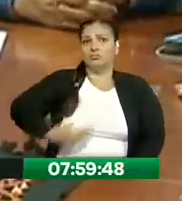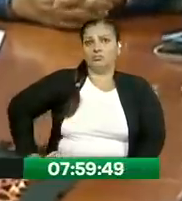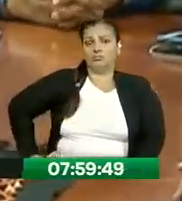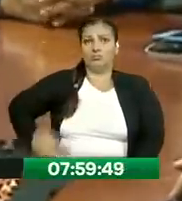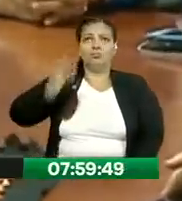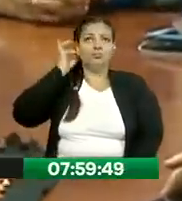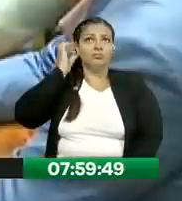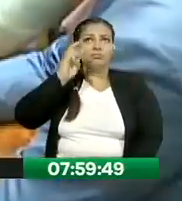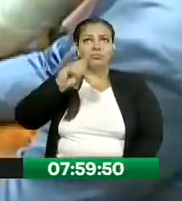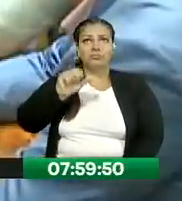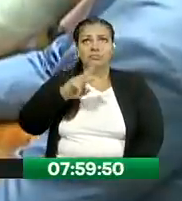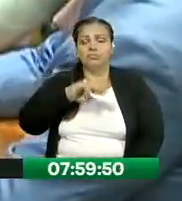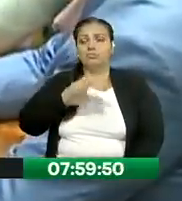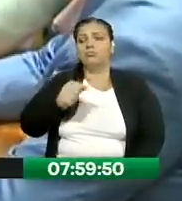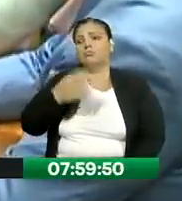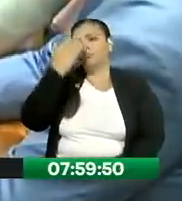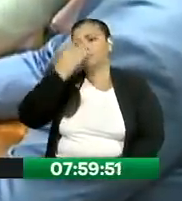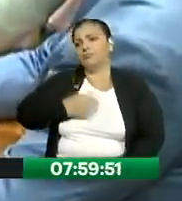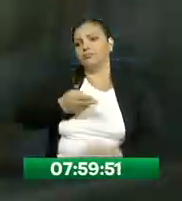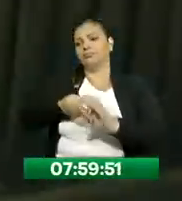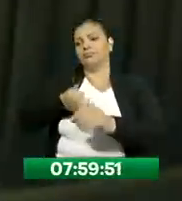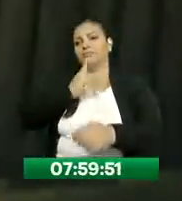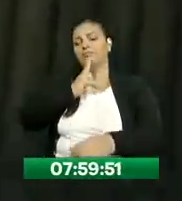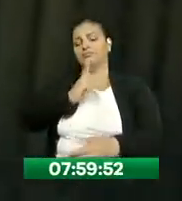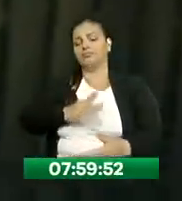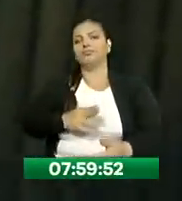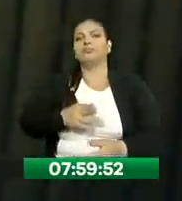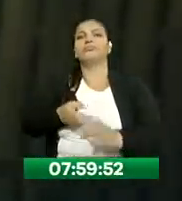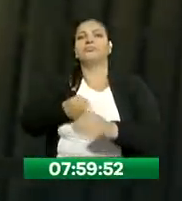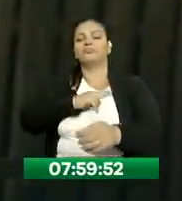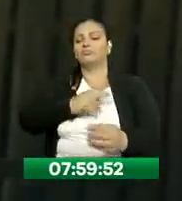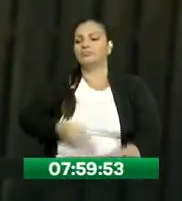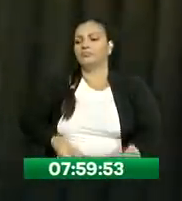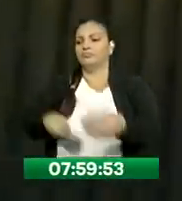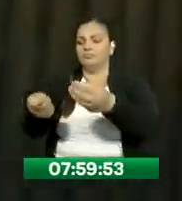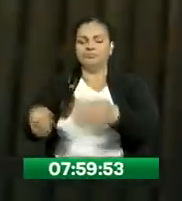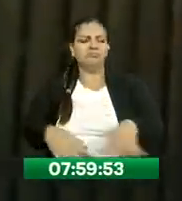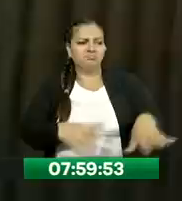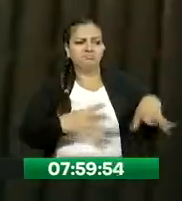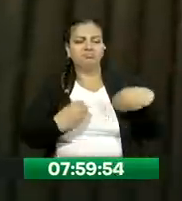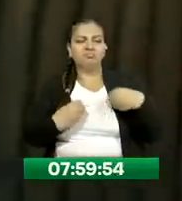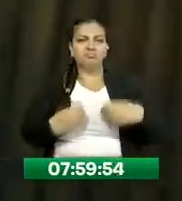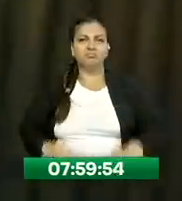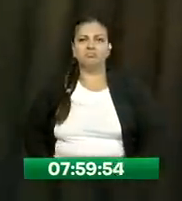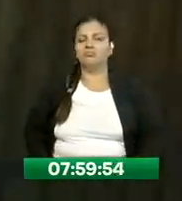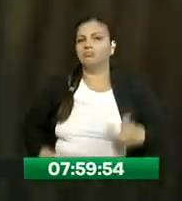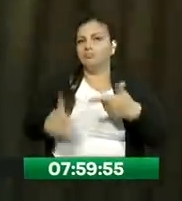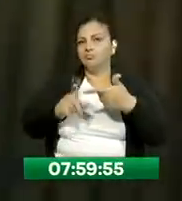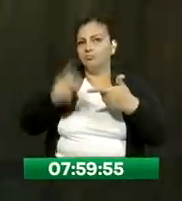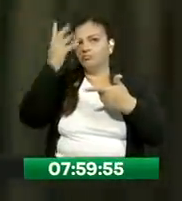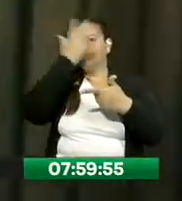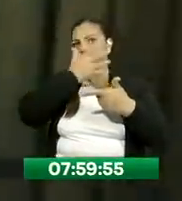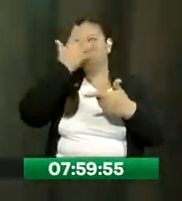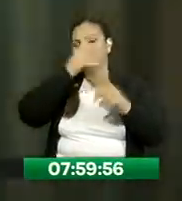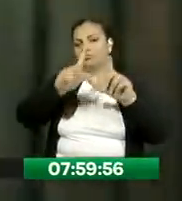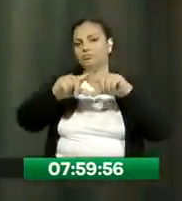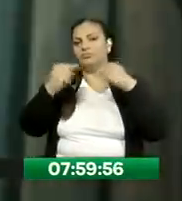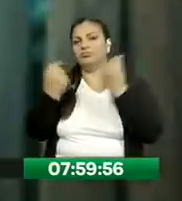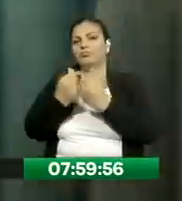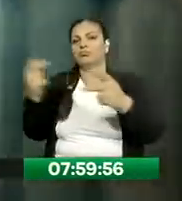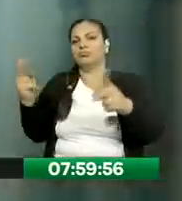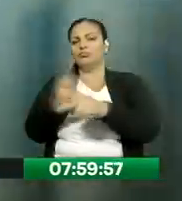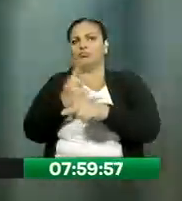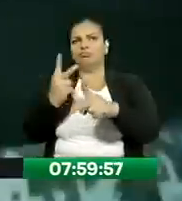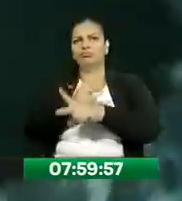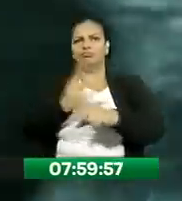Alejandra Vicuña. Desarticulan una presunta organización dedicada al robo de ganado en Esmeraldas. El líder de la banda dirigía a sus